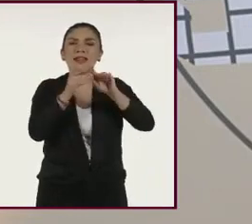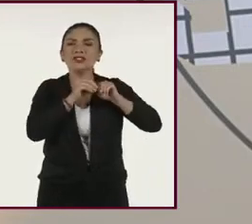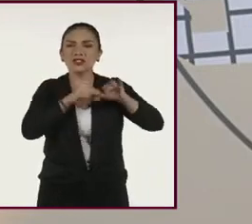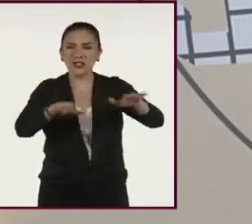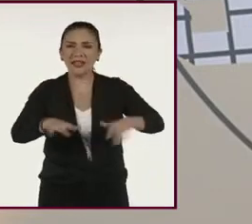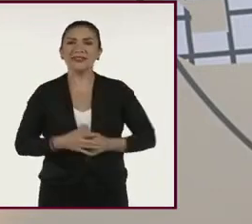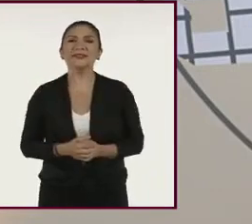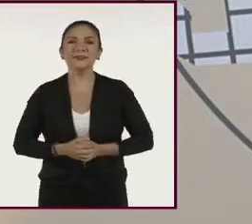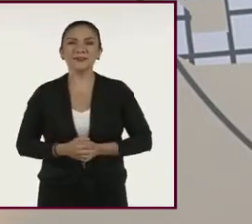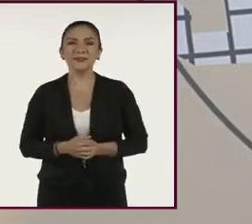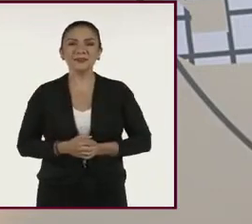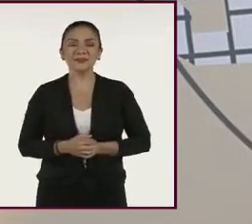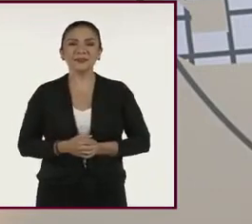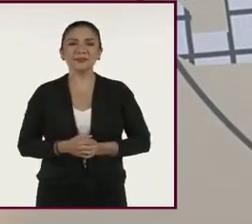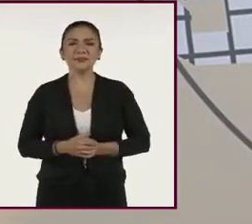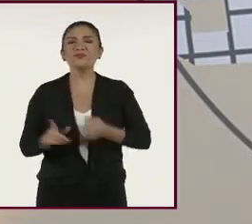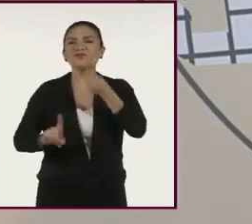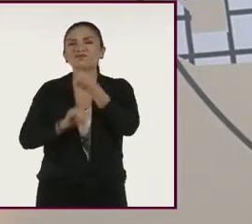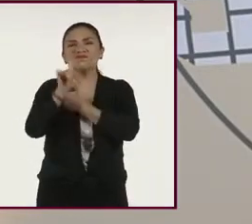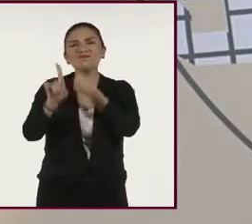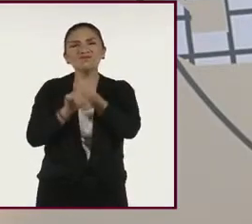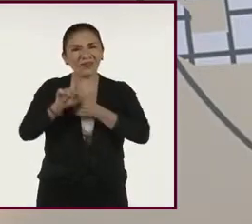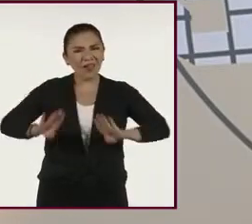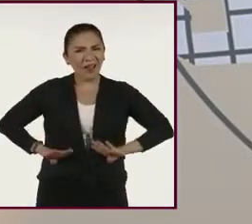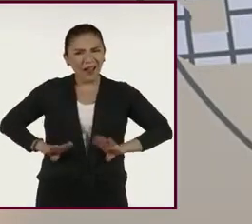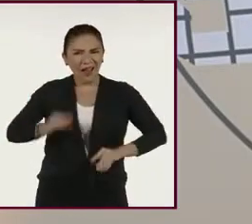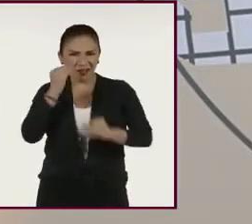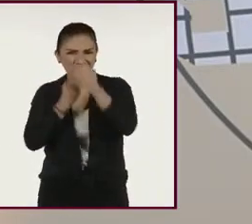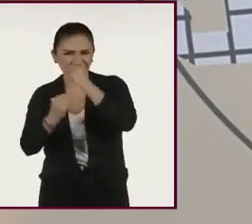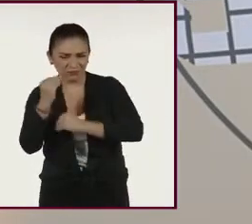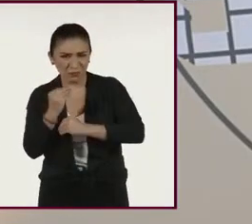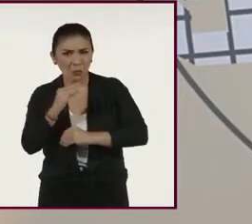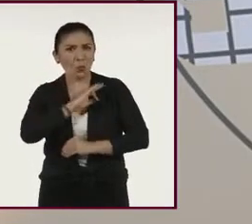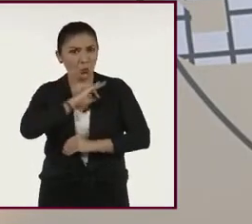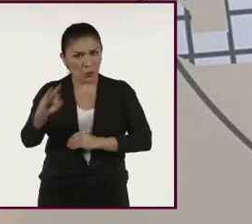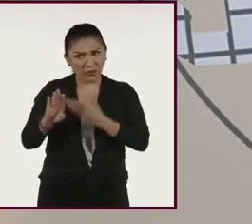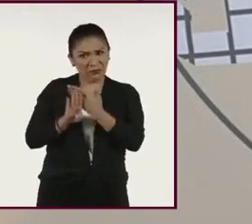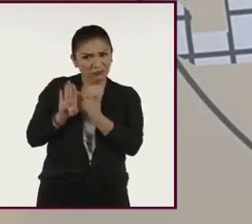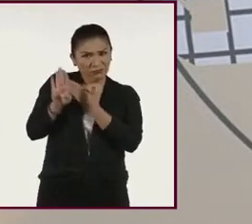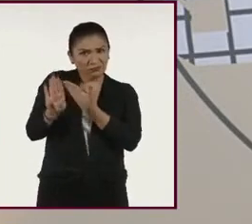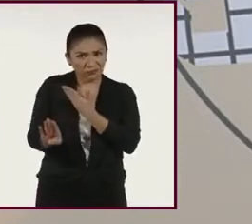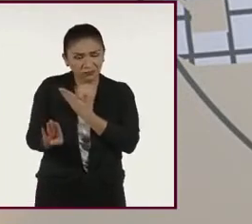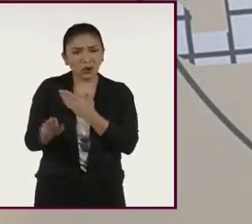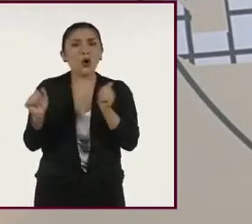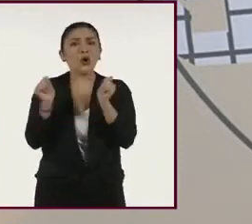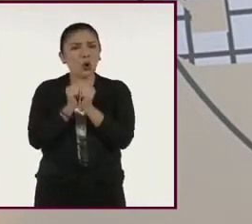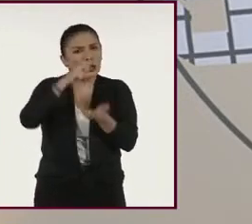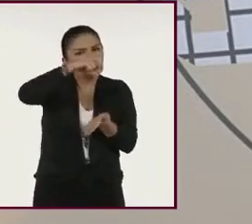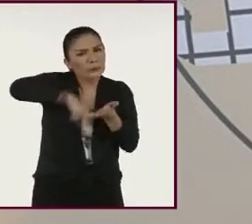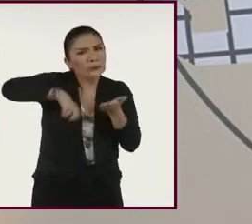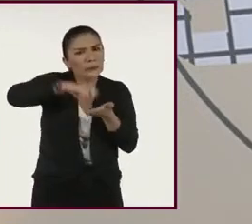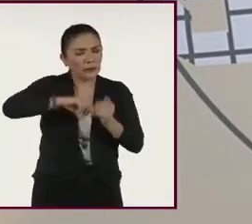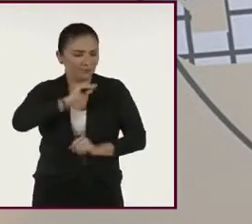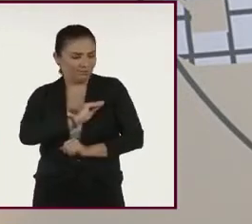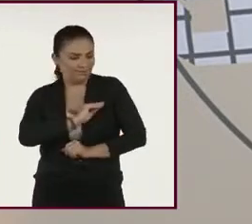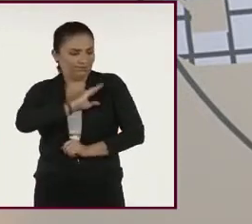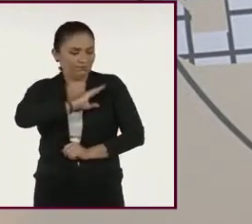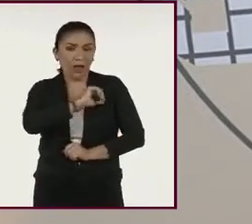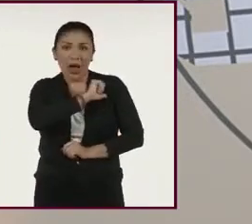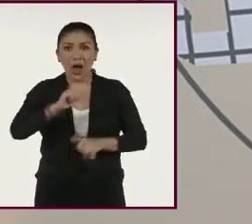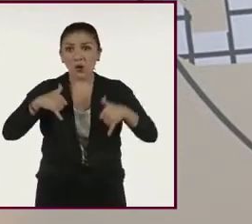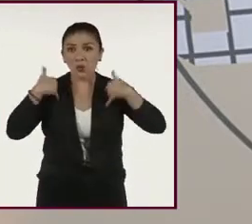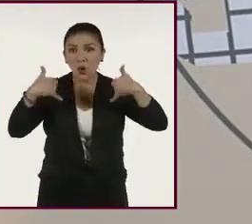sociales. ¿Los trastornos de la conducta alimentaria se pueden prevenir fomentando la autoestima en las y